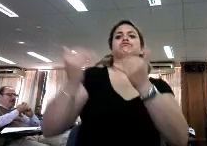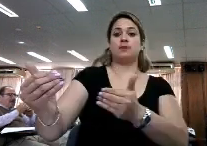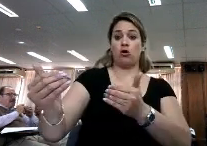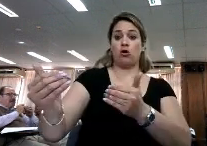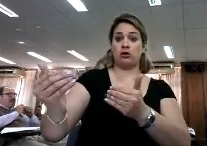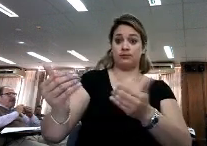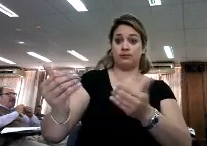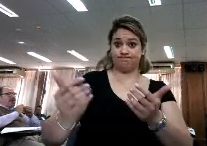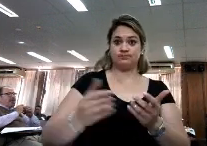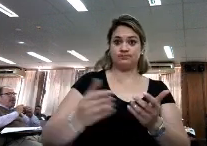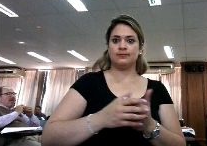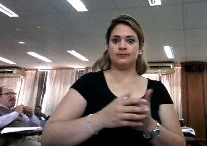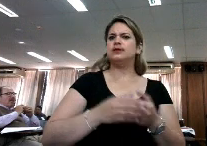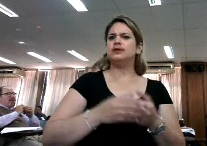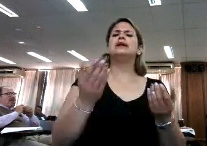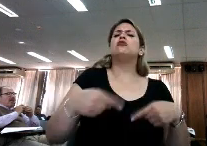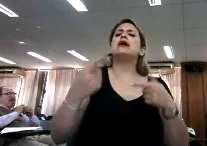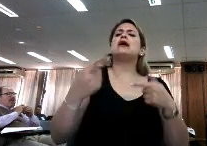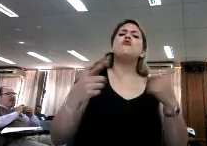es lo que falta, qué es lo que no hay.